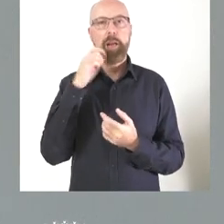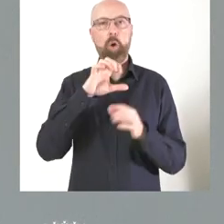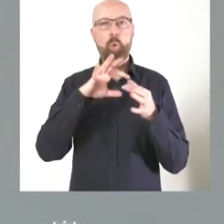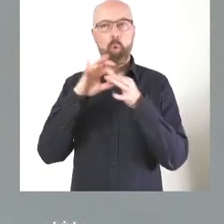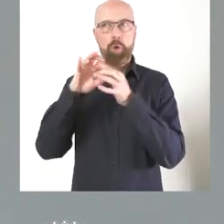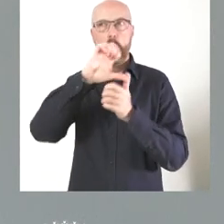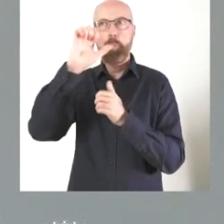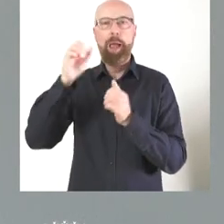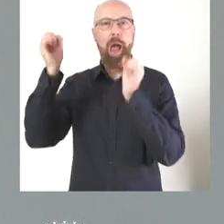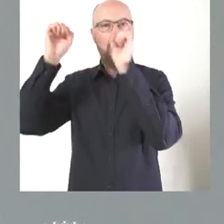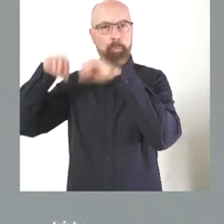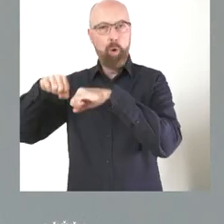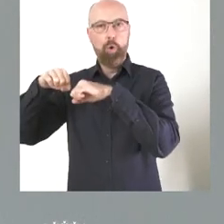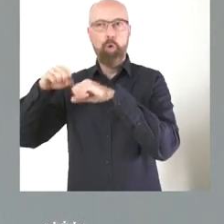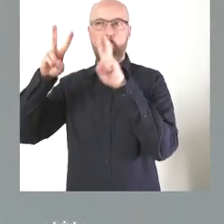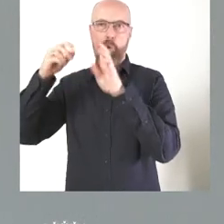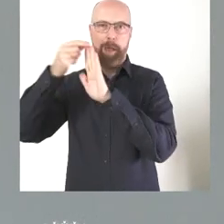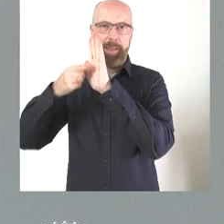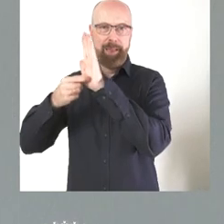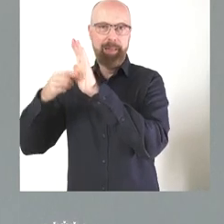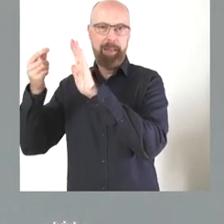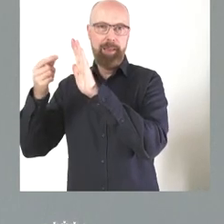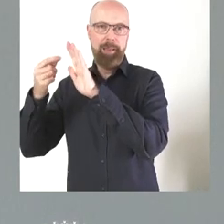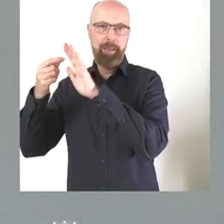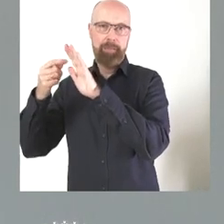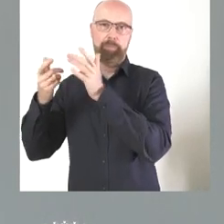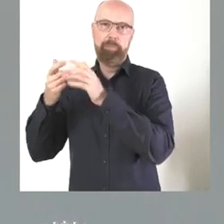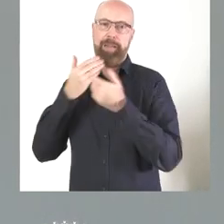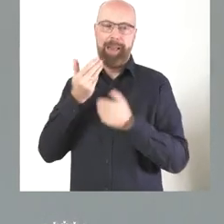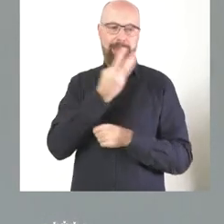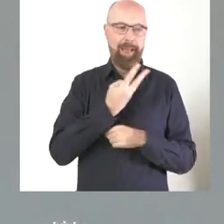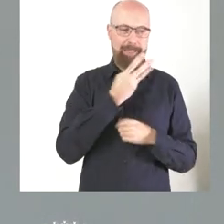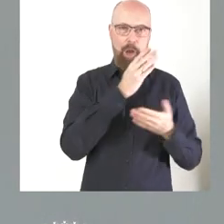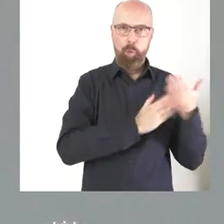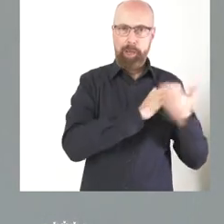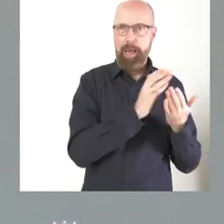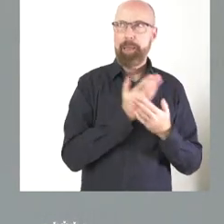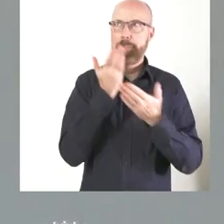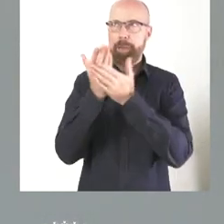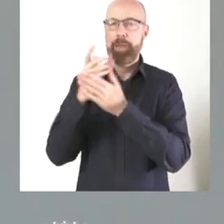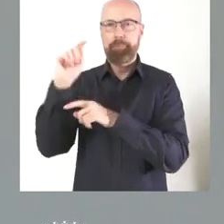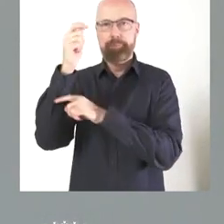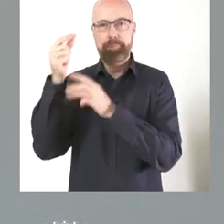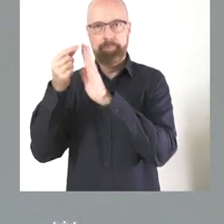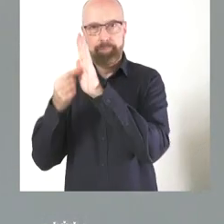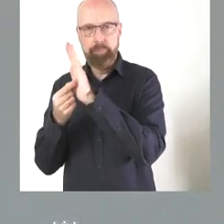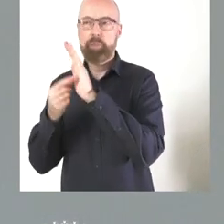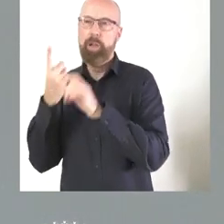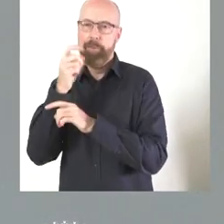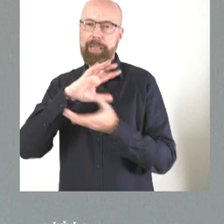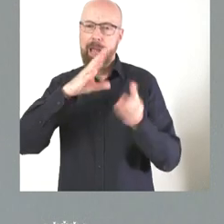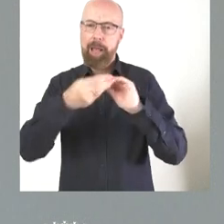aprobó en sus nuevas directrices a instancias de las tres comunidades autónomas y desde aquí es una buena ocasión y aprovecho este momento pues para insistir